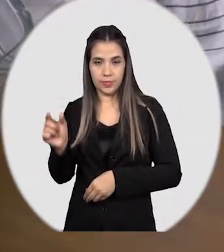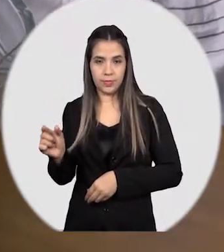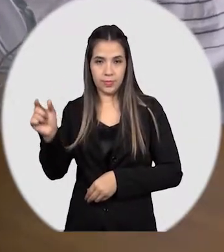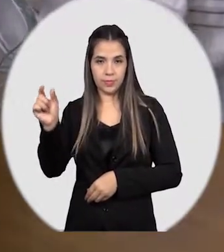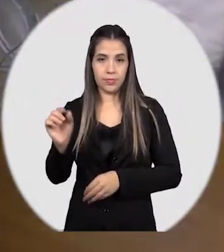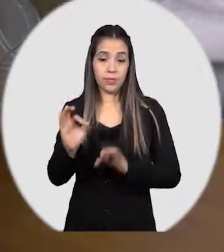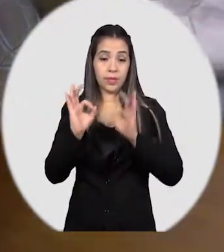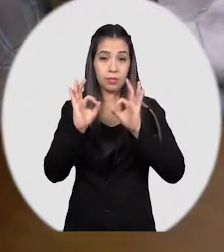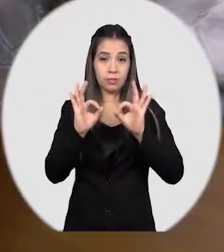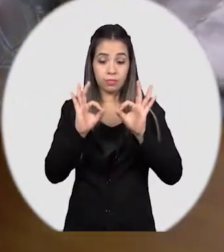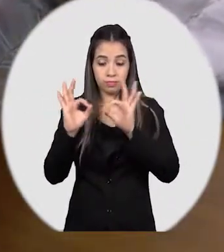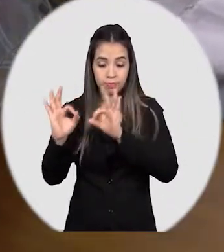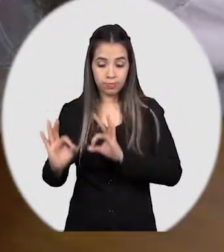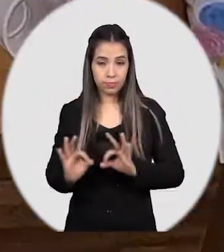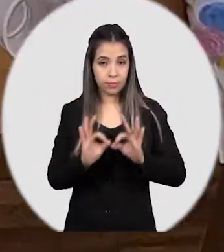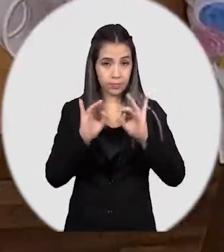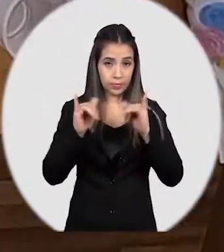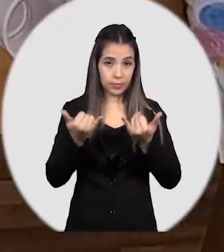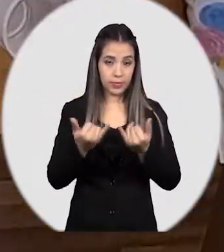todos los cuadraditos.